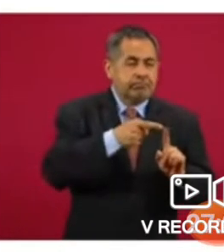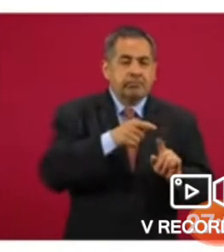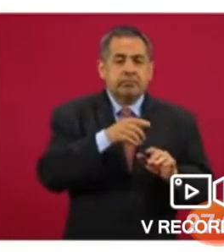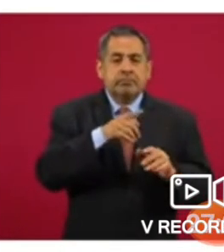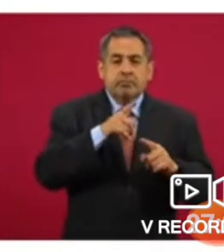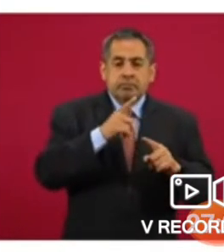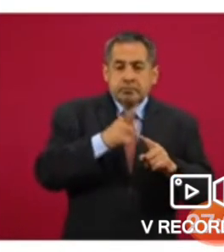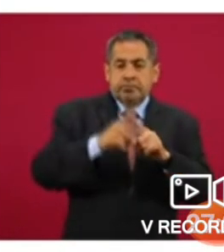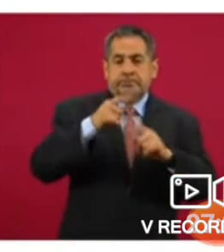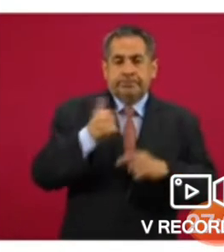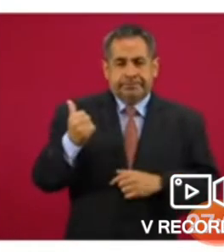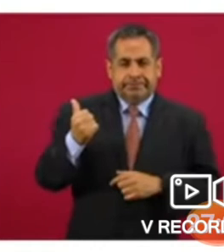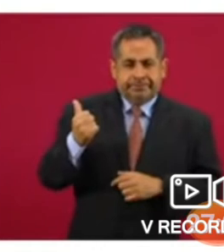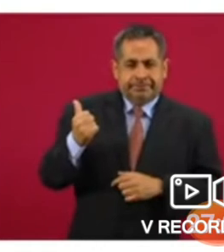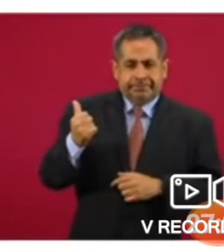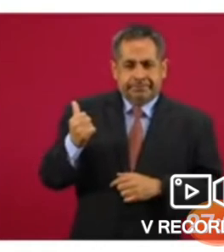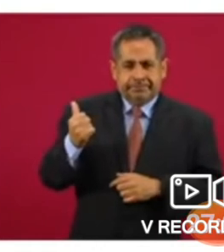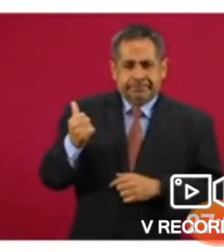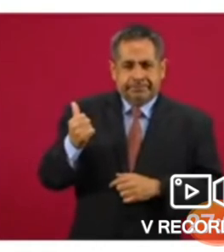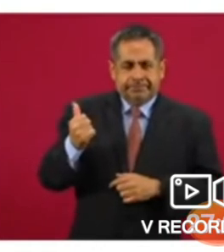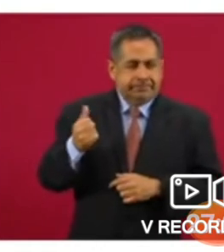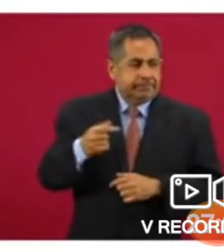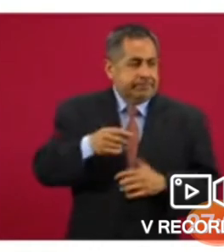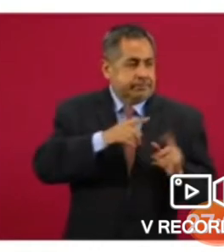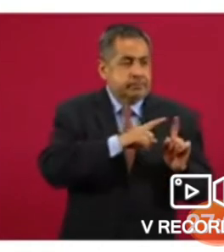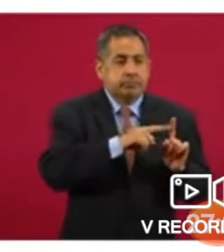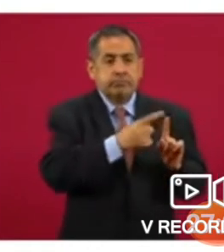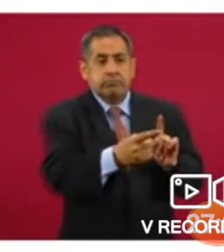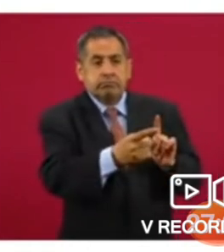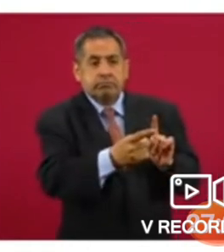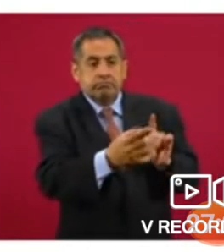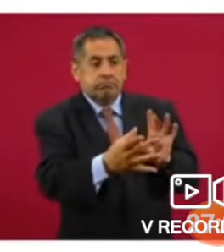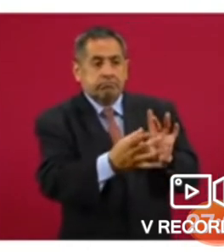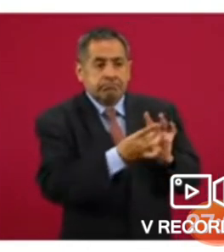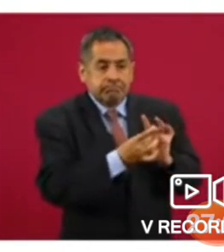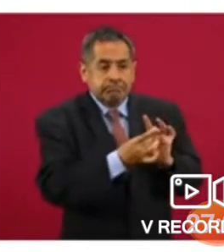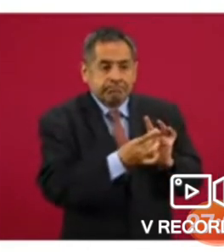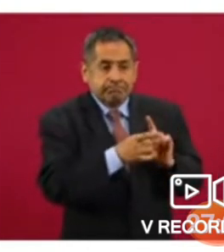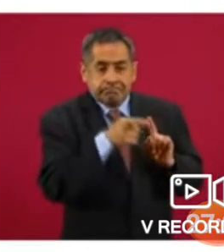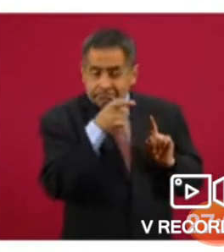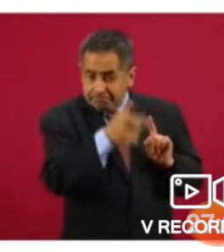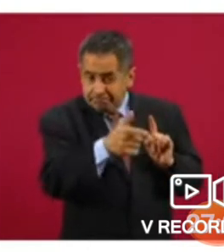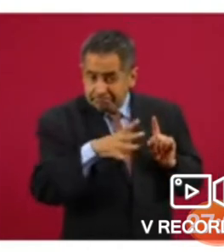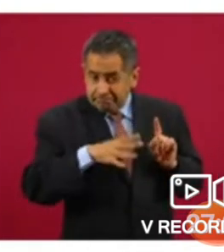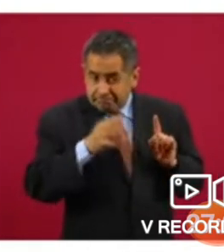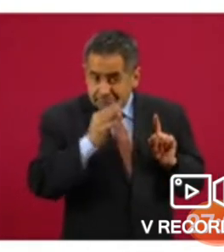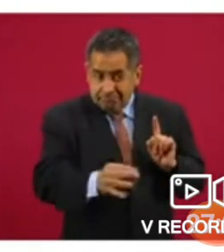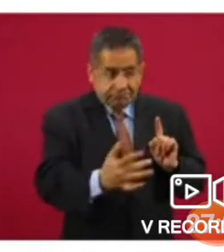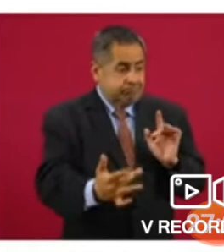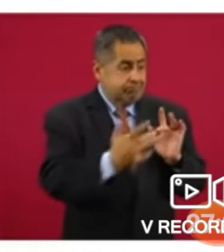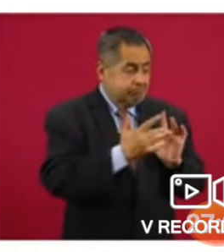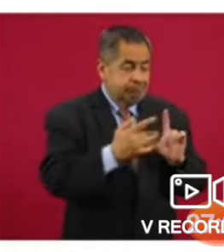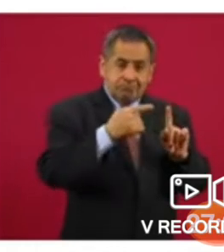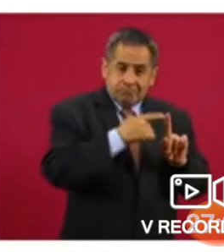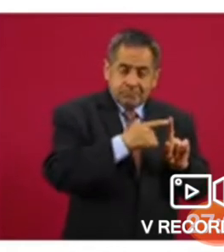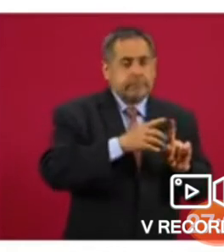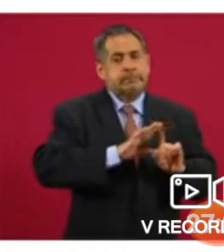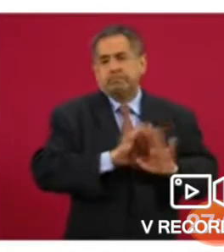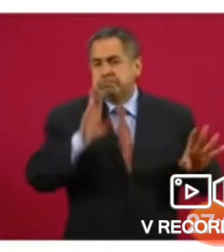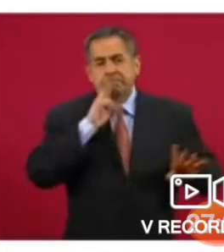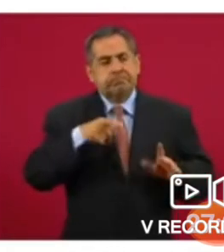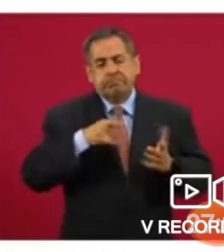asociación epidemiológica. Asociación epidemiológica es exactamente eso. Si existe la identificación del contacto con alguien que